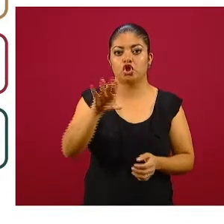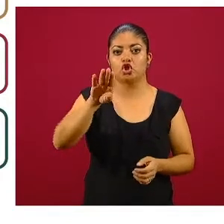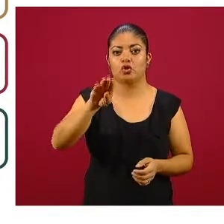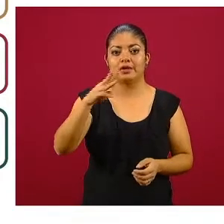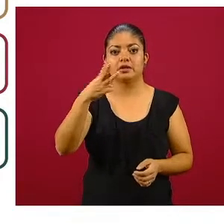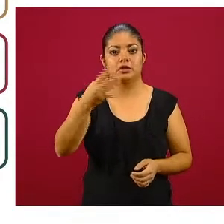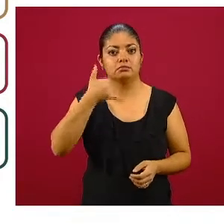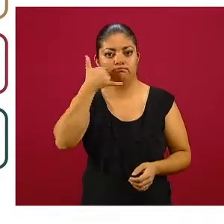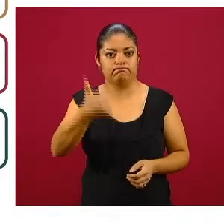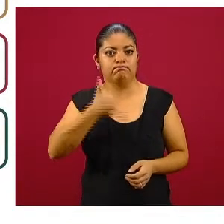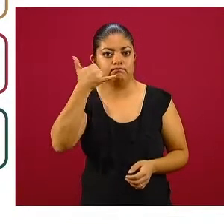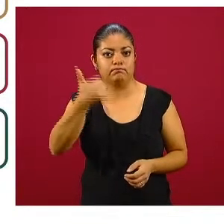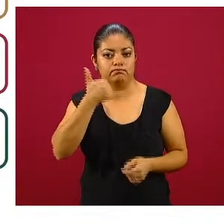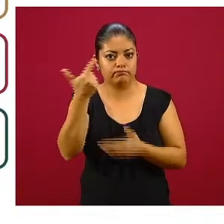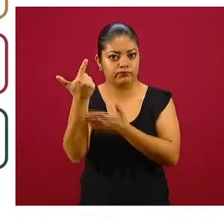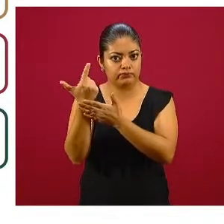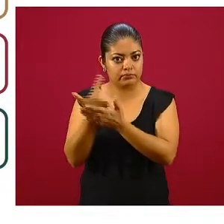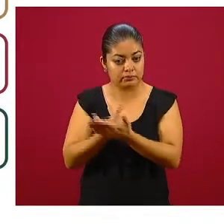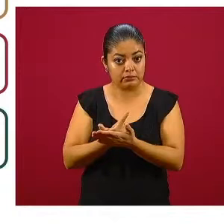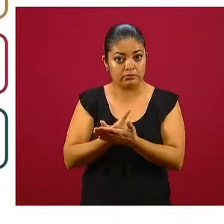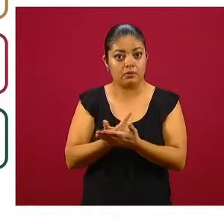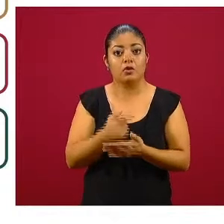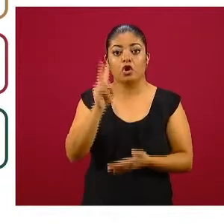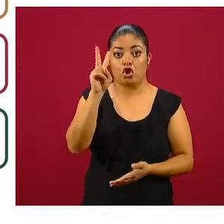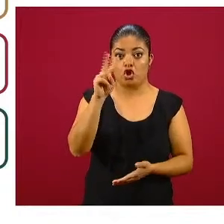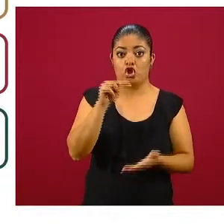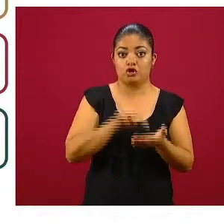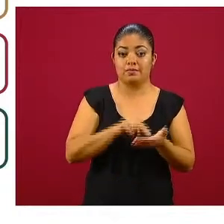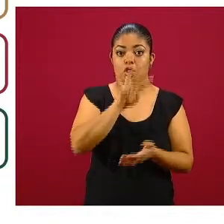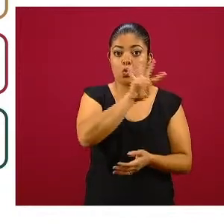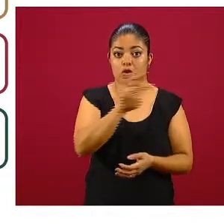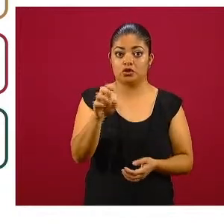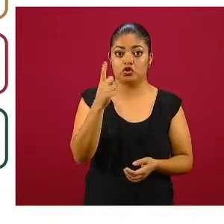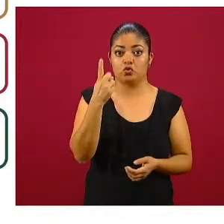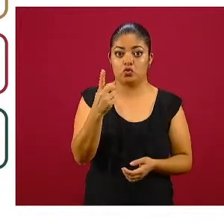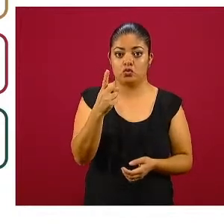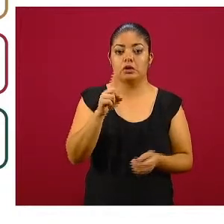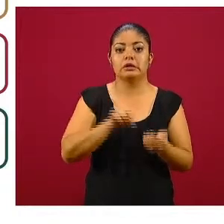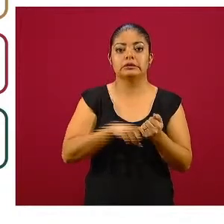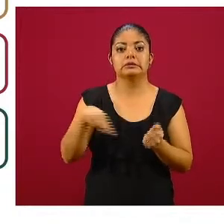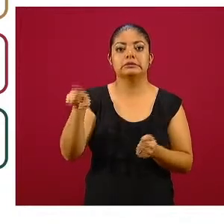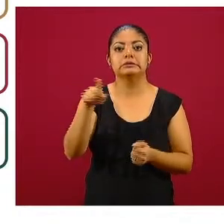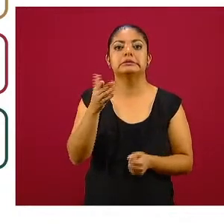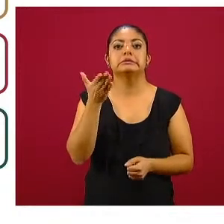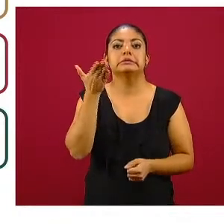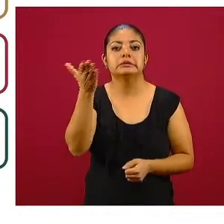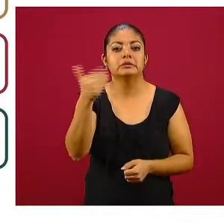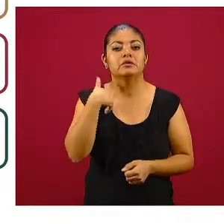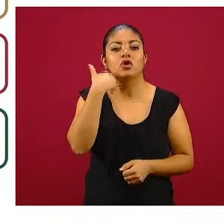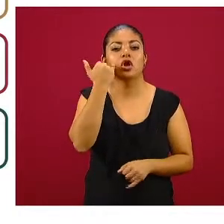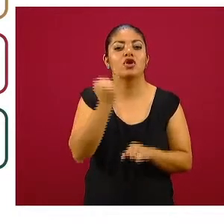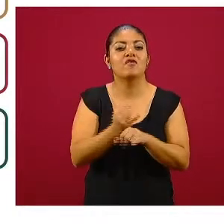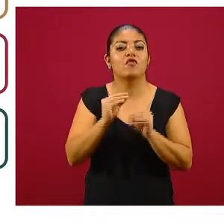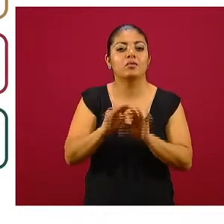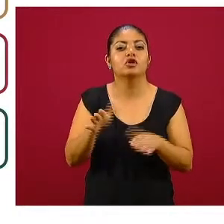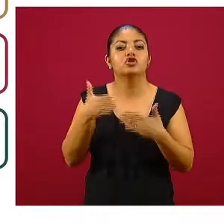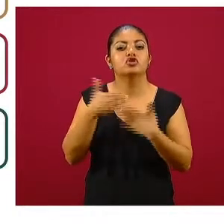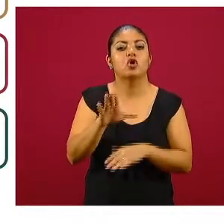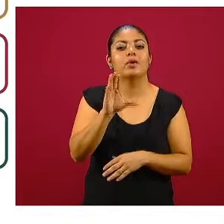34,193 llamadas, de las cuales 2,401 solicitaron información básica de COVID,